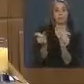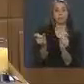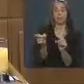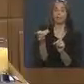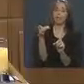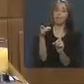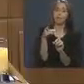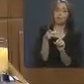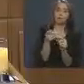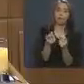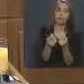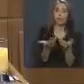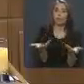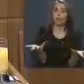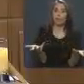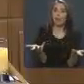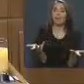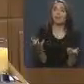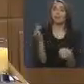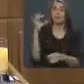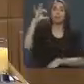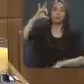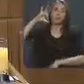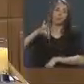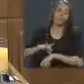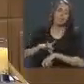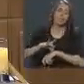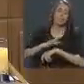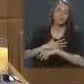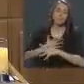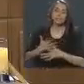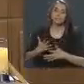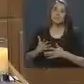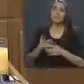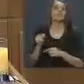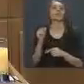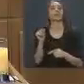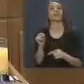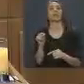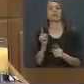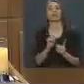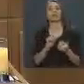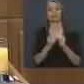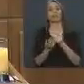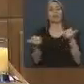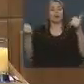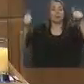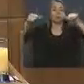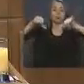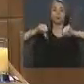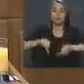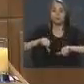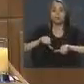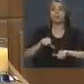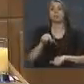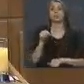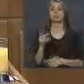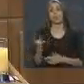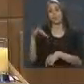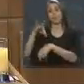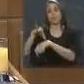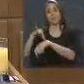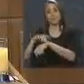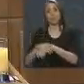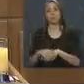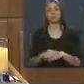vulnerables ante situaciones catastróficas para que estas situaciones no sean catastróficas. Quiero felicitar al Gobierno,